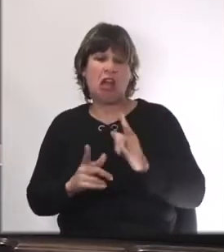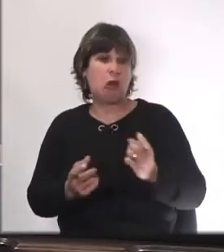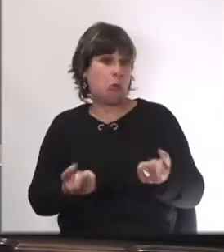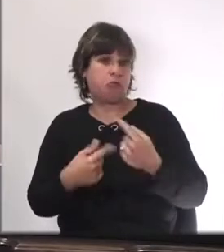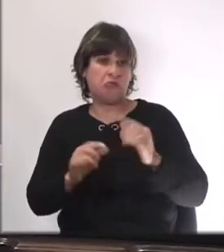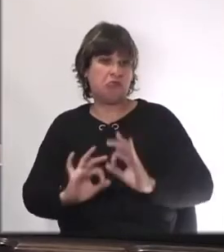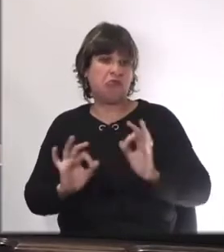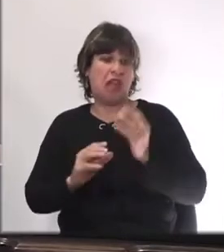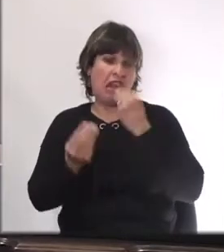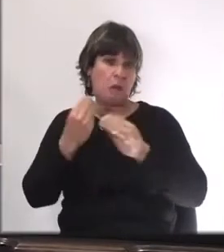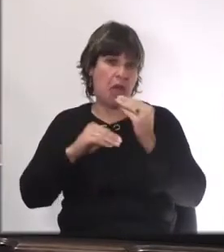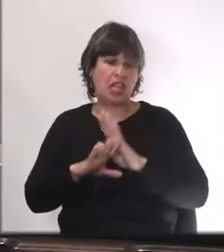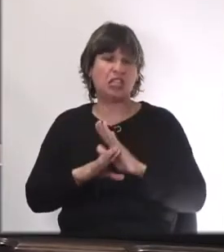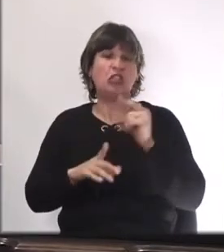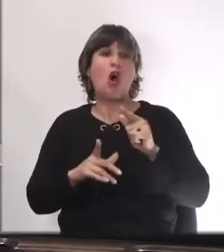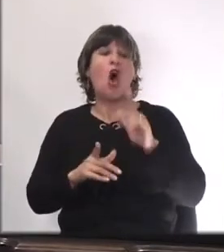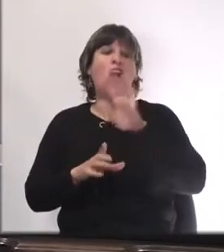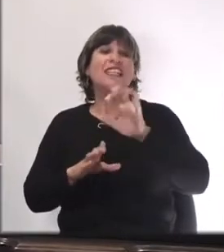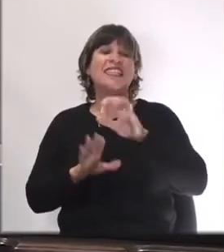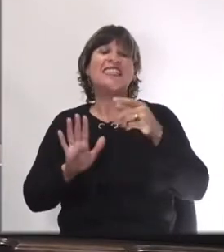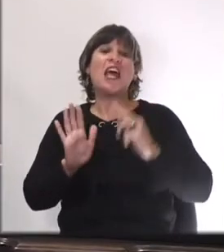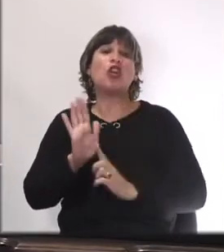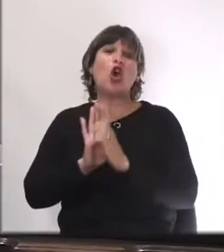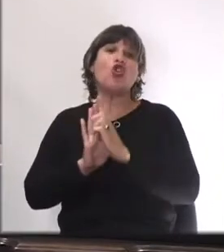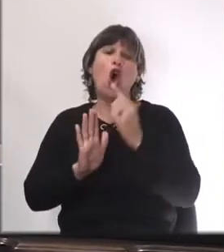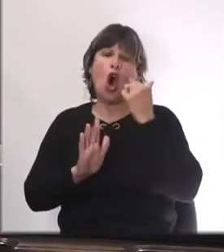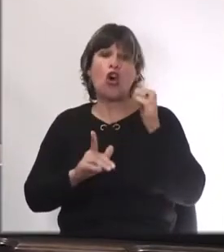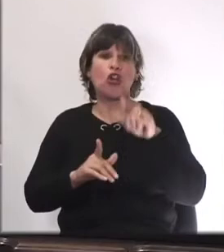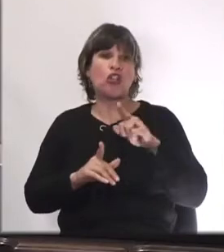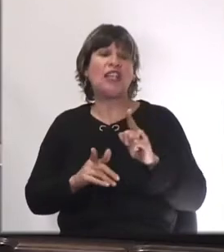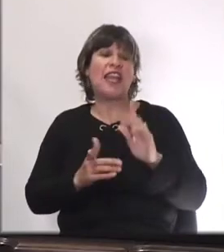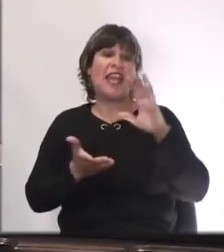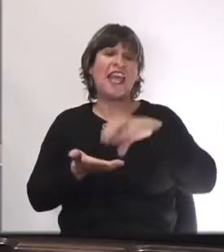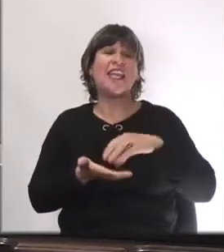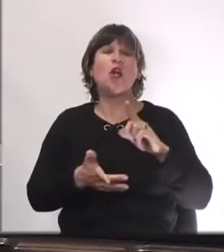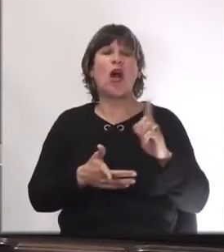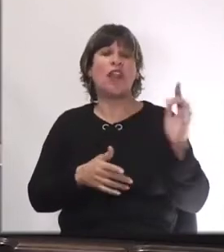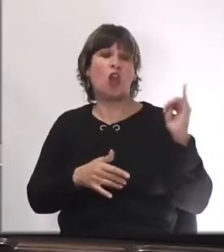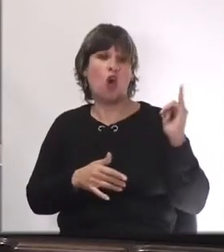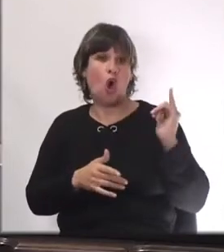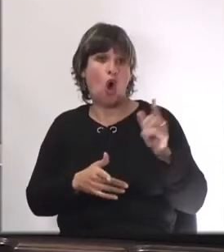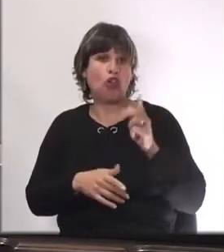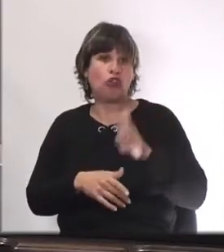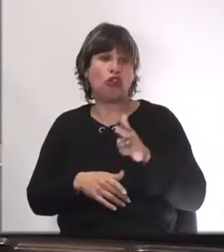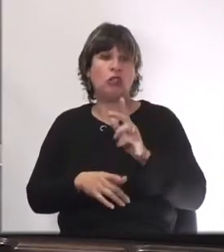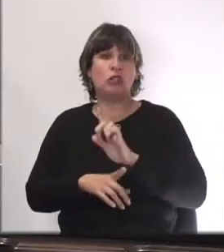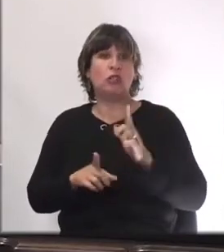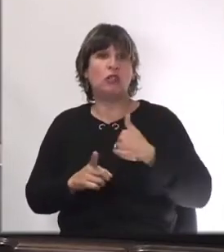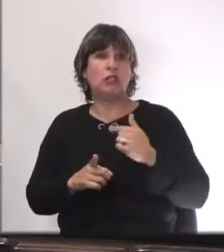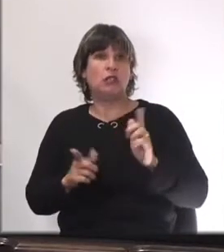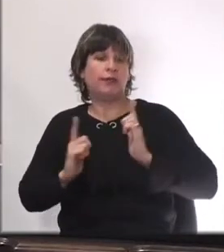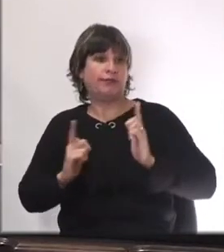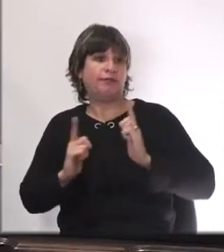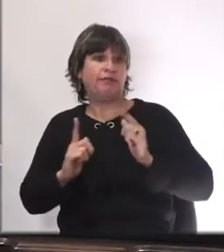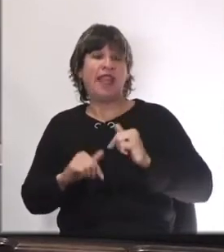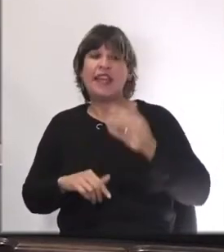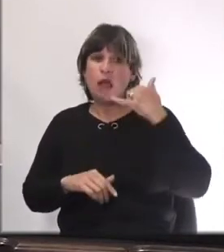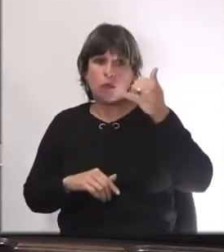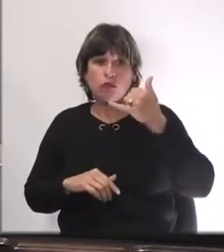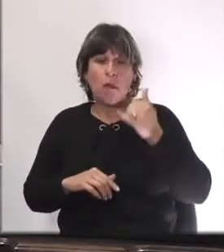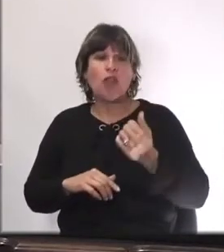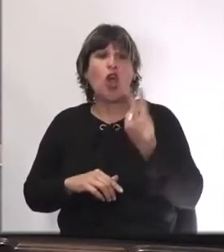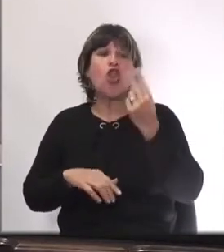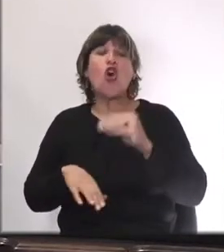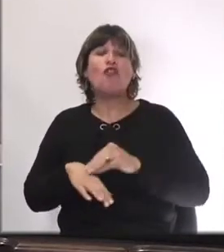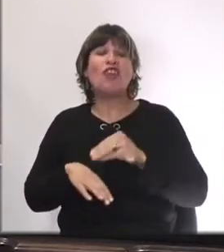Gabriel en Cerro Norte, el Hogar Margarita Uriarte de Herrera, ubicado en Colón. Dicen, estamos llamando todas las semanas, 2 veces por semana,